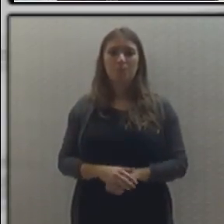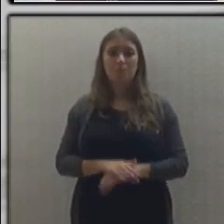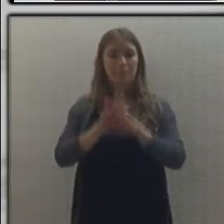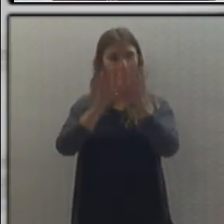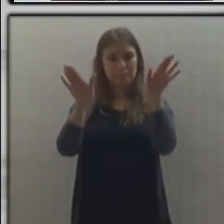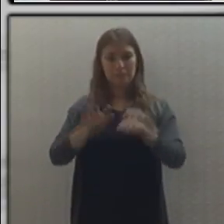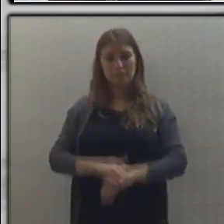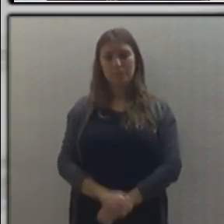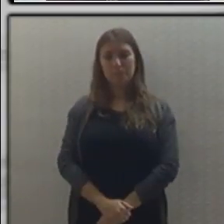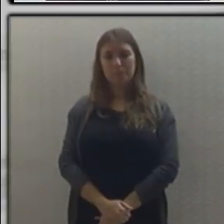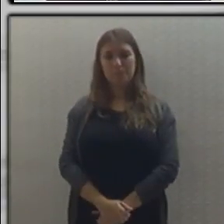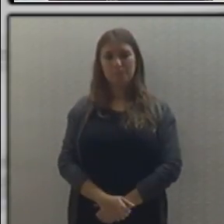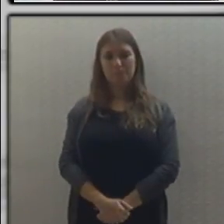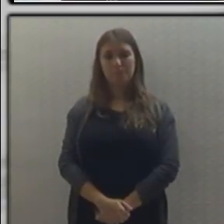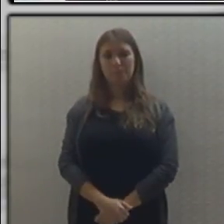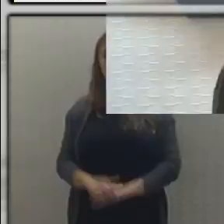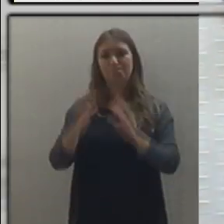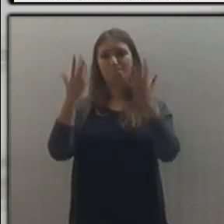Ya está.